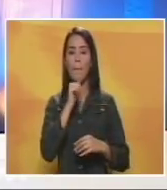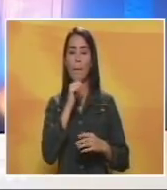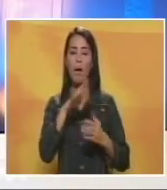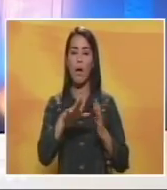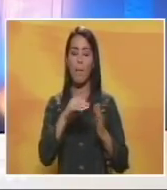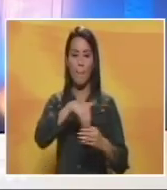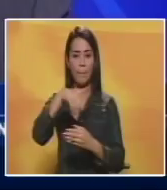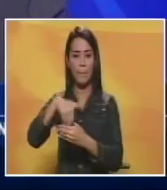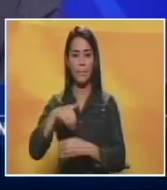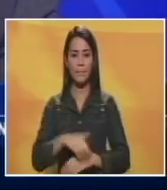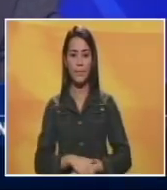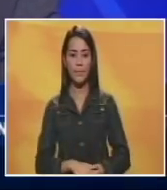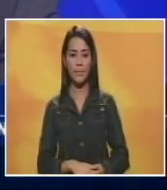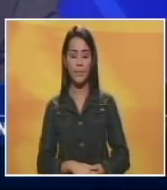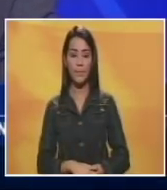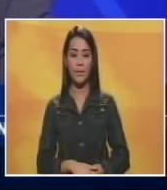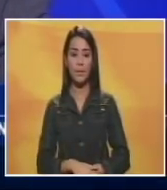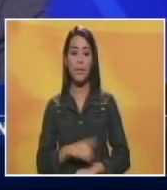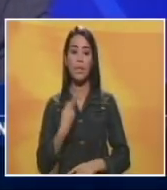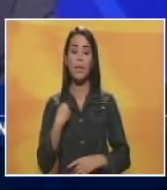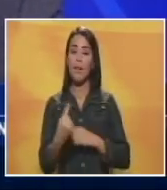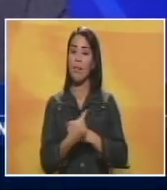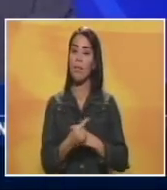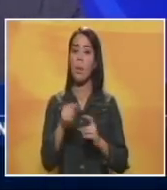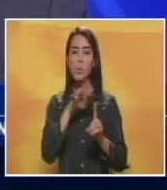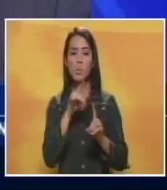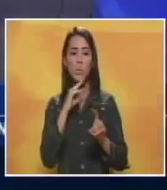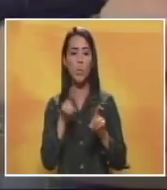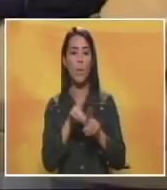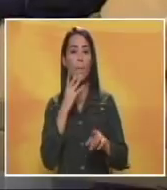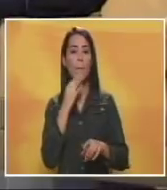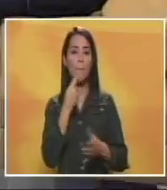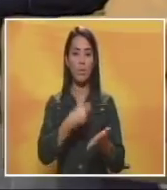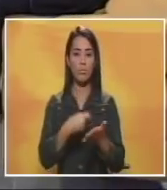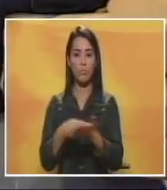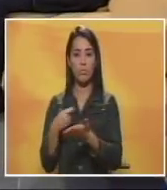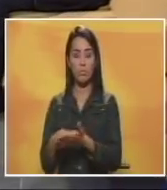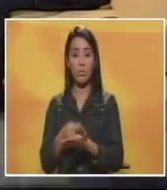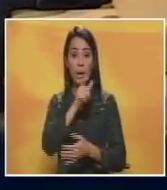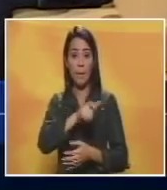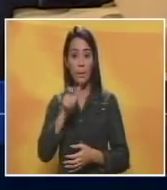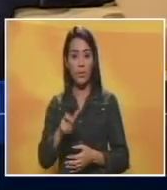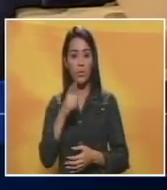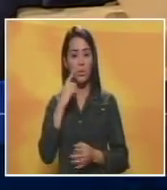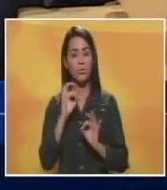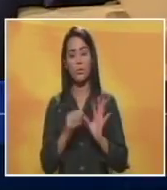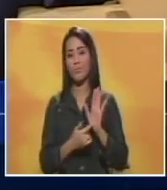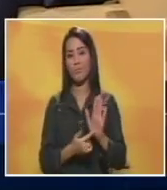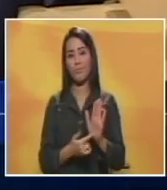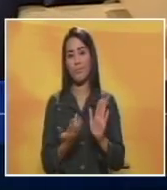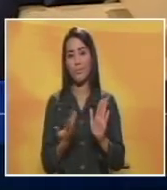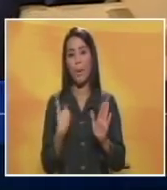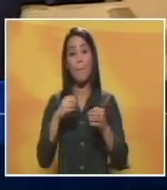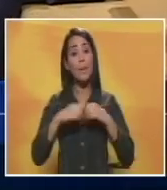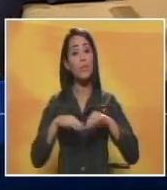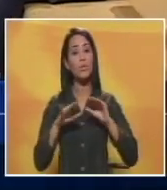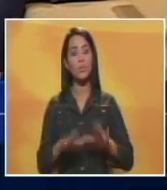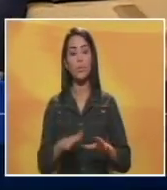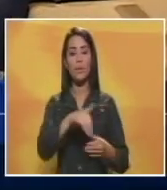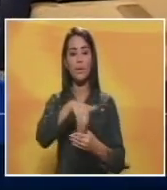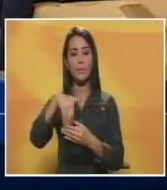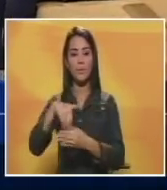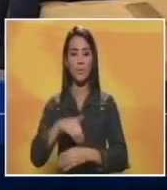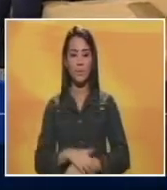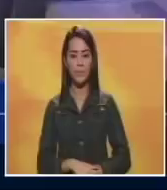electorales. Calzadilla sostuvo que únicamente la manipulación de electores a través del pago de bonos era una razón suficiente para suspender los